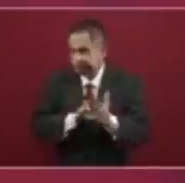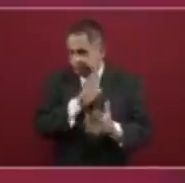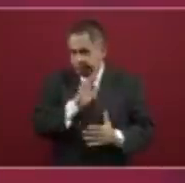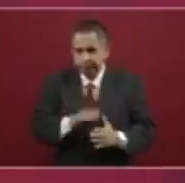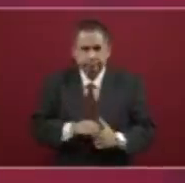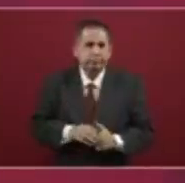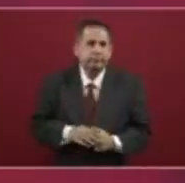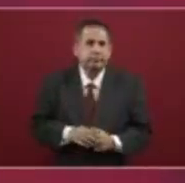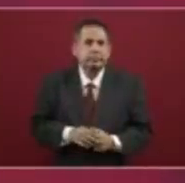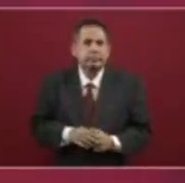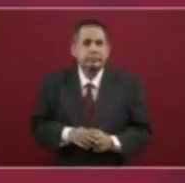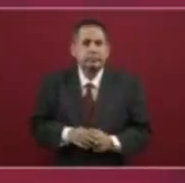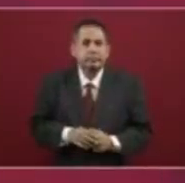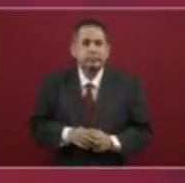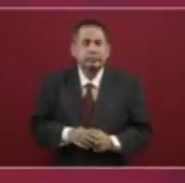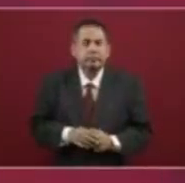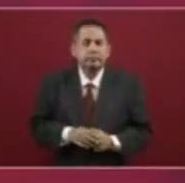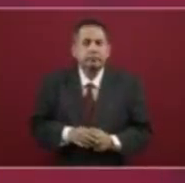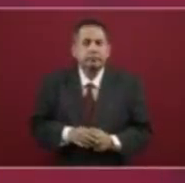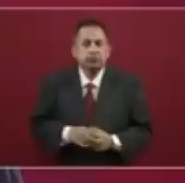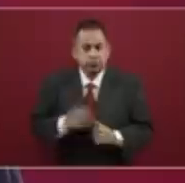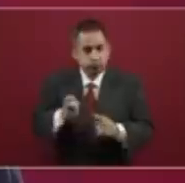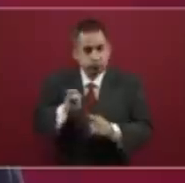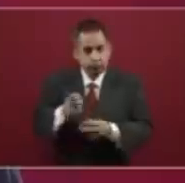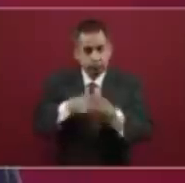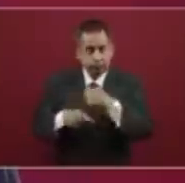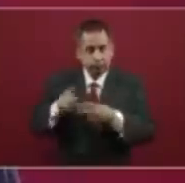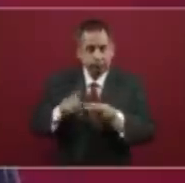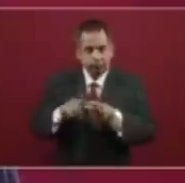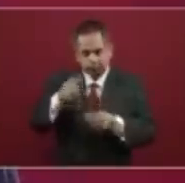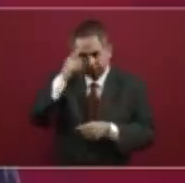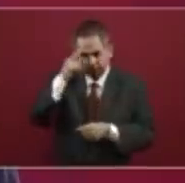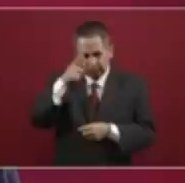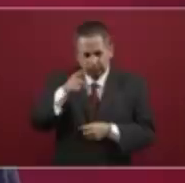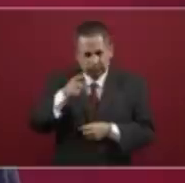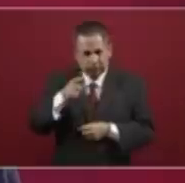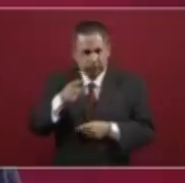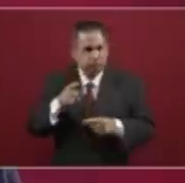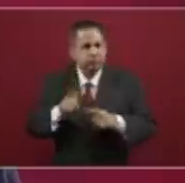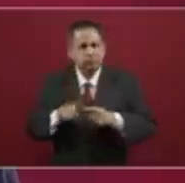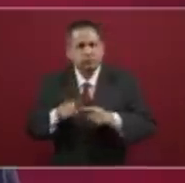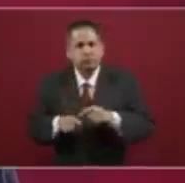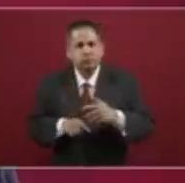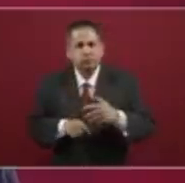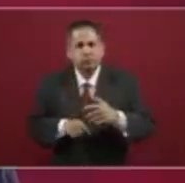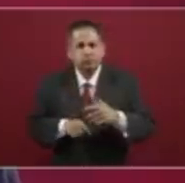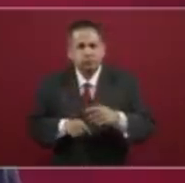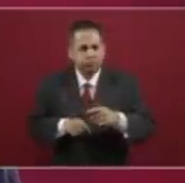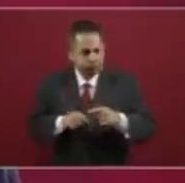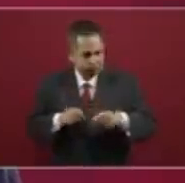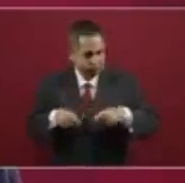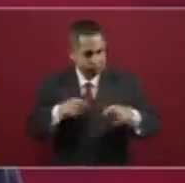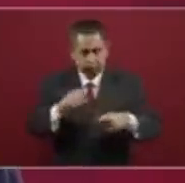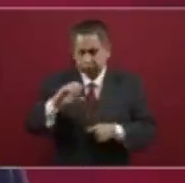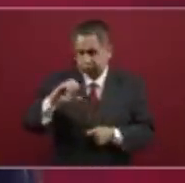retirarse. Y de ahí viene aquello de toma tu Champotón.